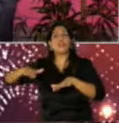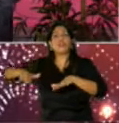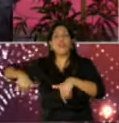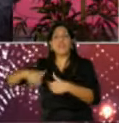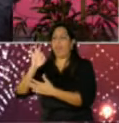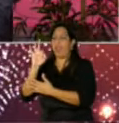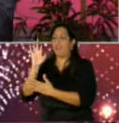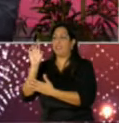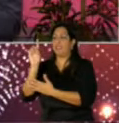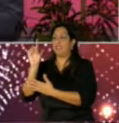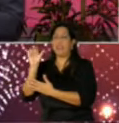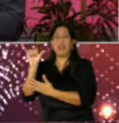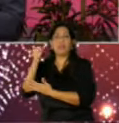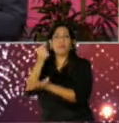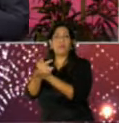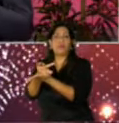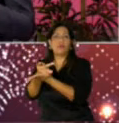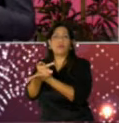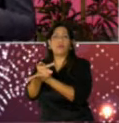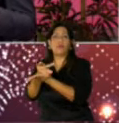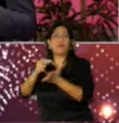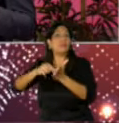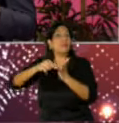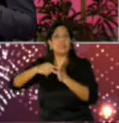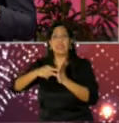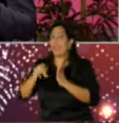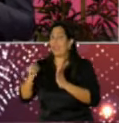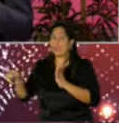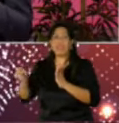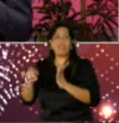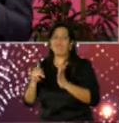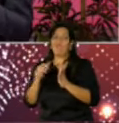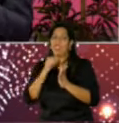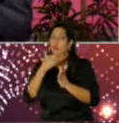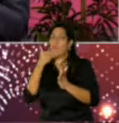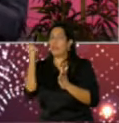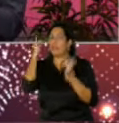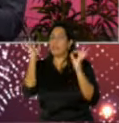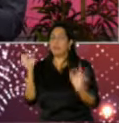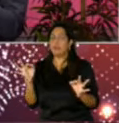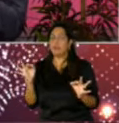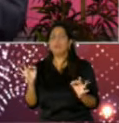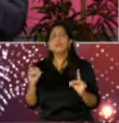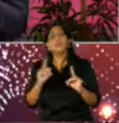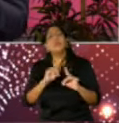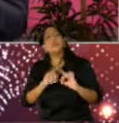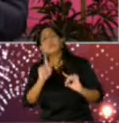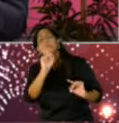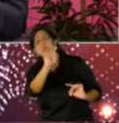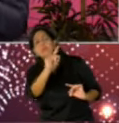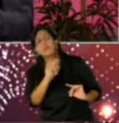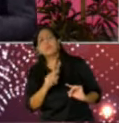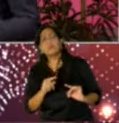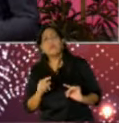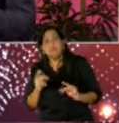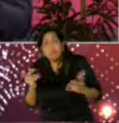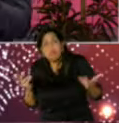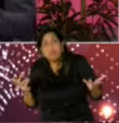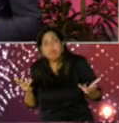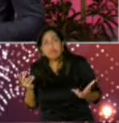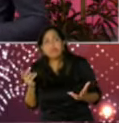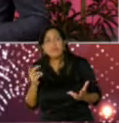de la FDA, y se determinó que ese millón de pruebas no ¿verdad?, era la mejor decisión adquirirlas. La pregunta sería, ¿por qué no se siguió ese mismo proceso